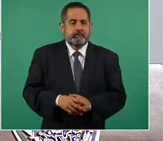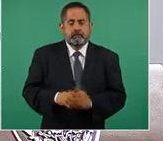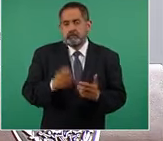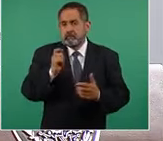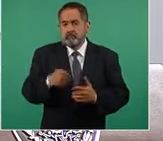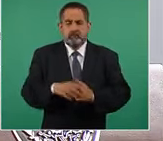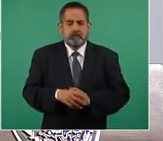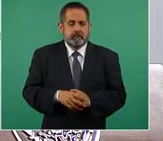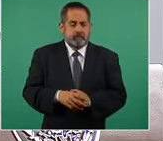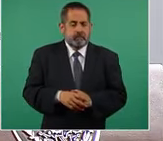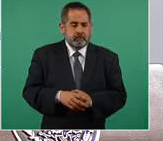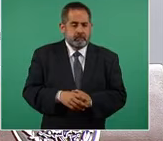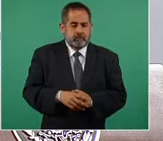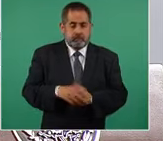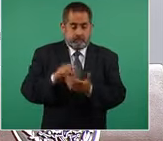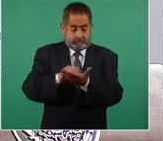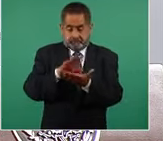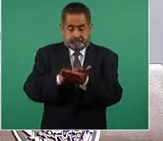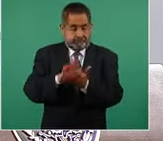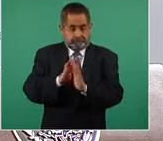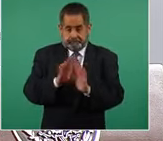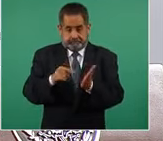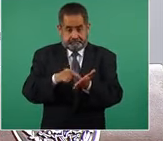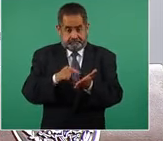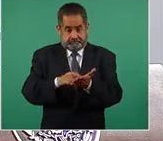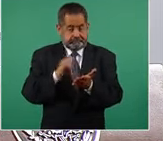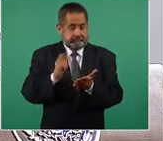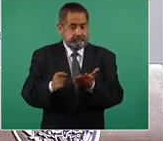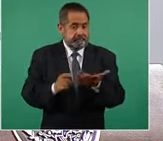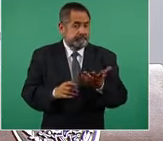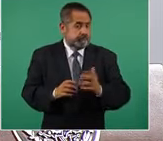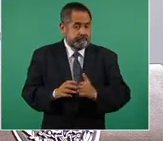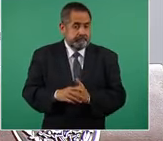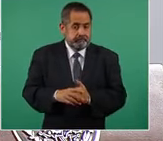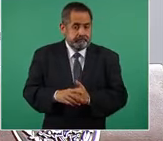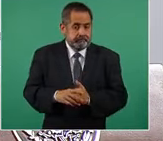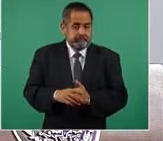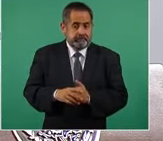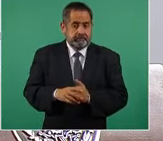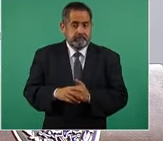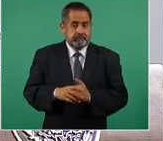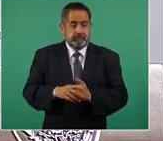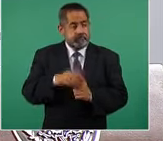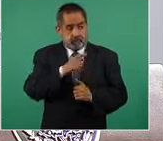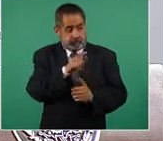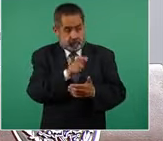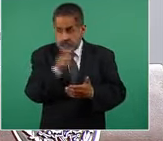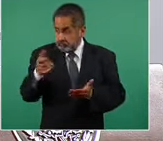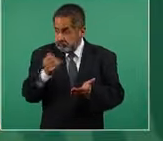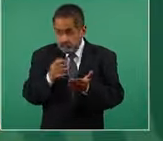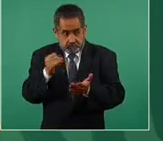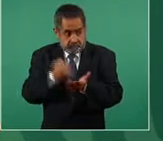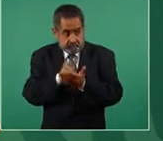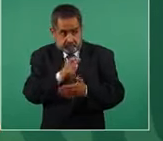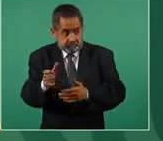Además, ya es un asunto de carácter penal en México,